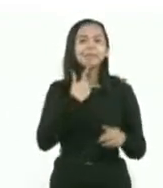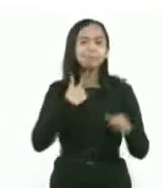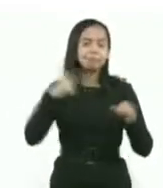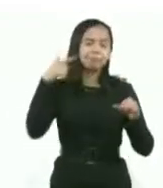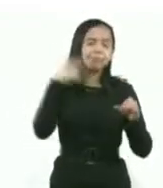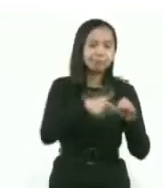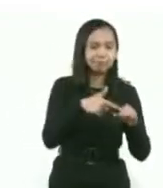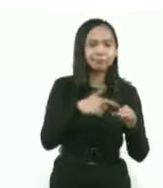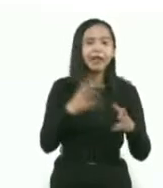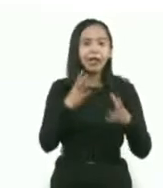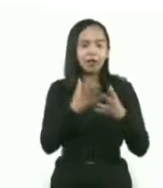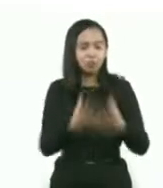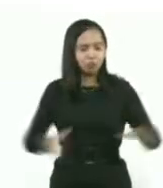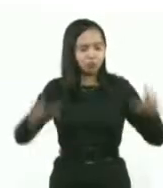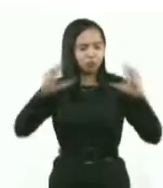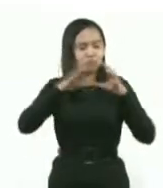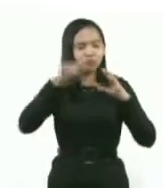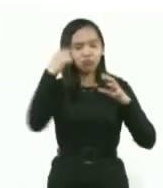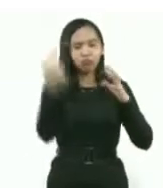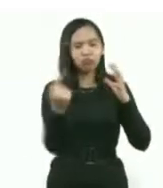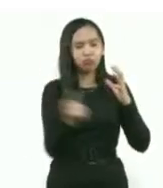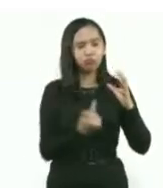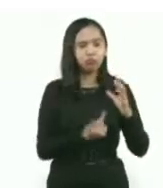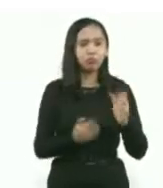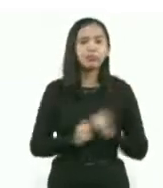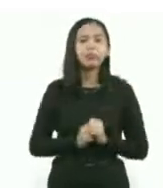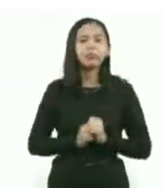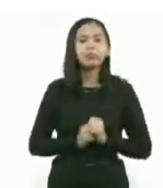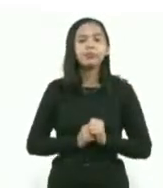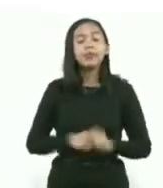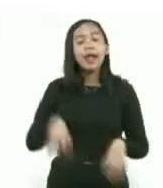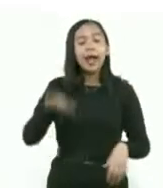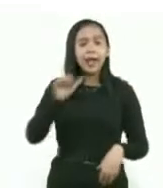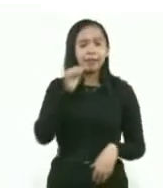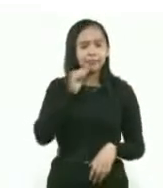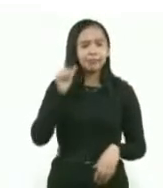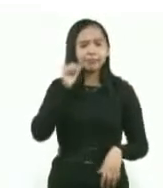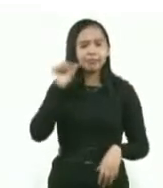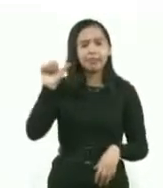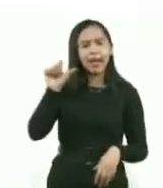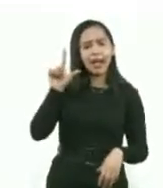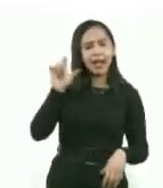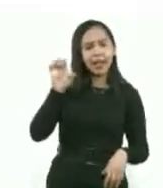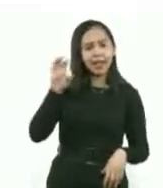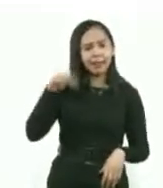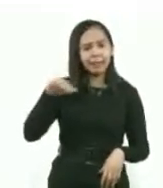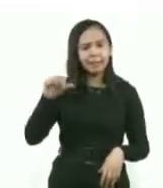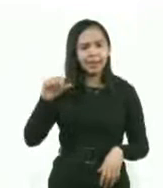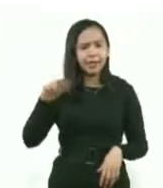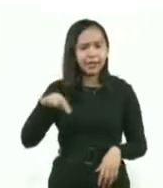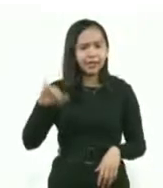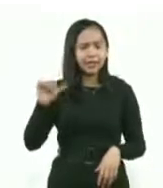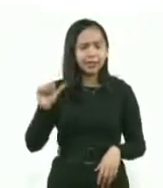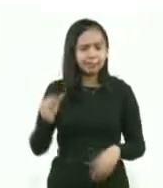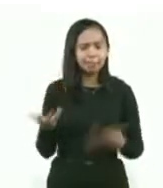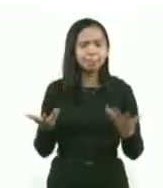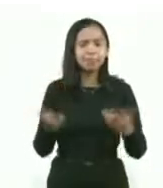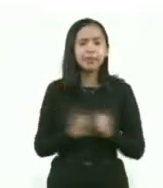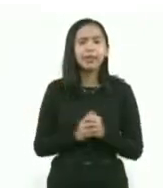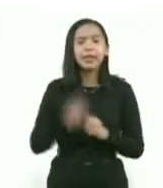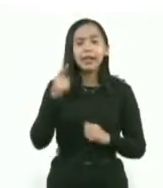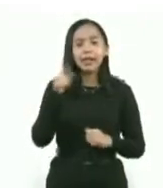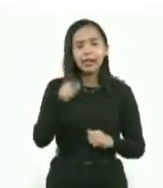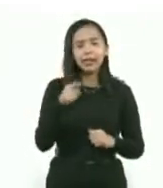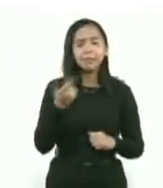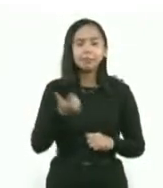nivel mundial. El precio el día de ayer en Alemania para la gasolina de bajo octanaje, que nosotros le